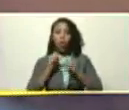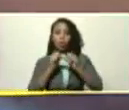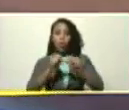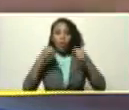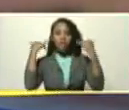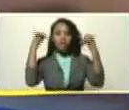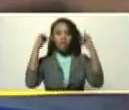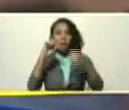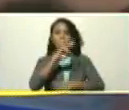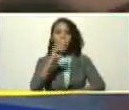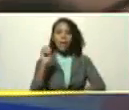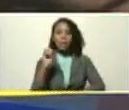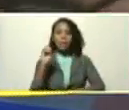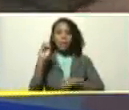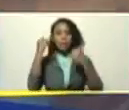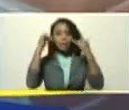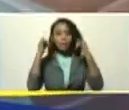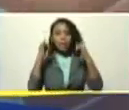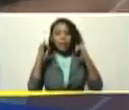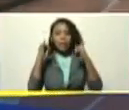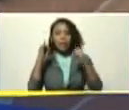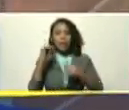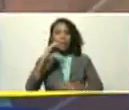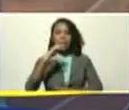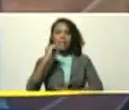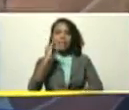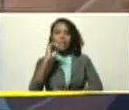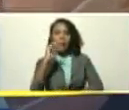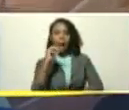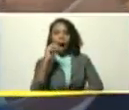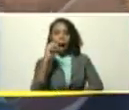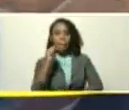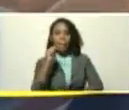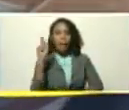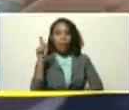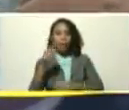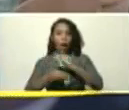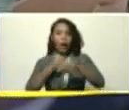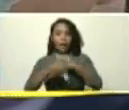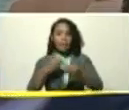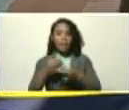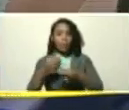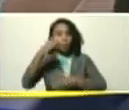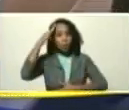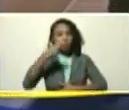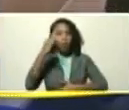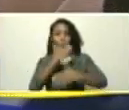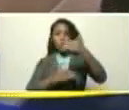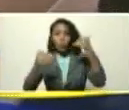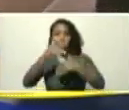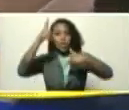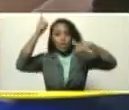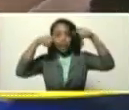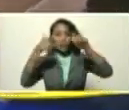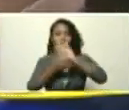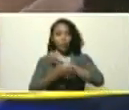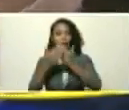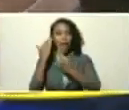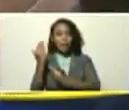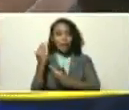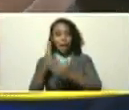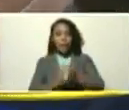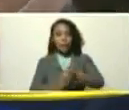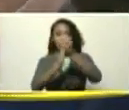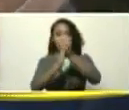20 aniversario de la CIAN, una instancia creada por el comandante supremo Hugo Chávez y el